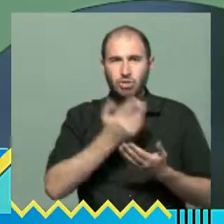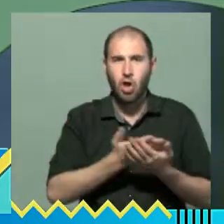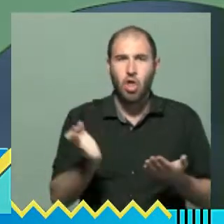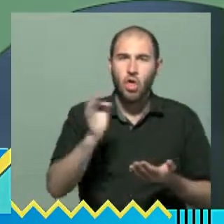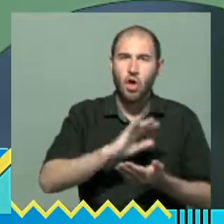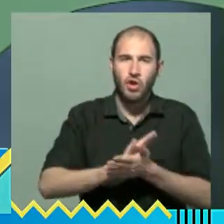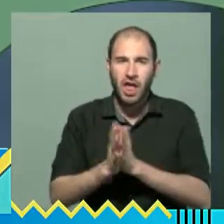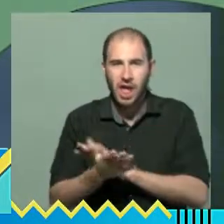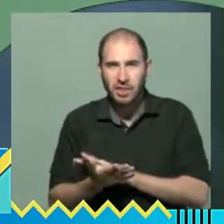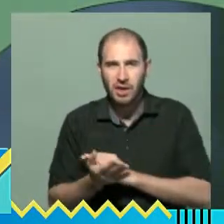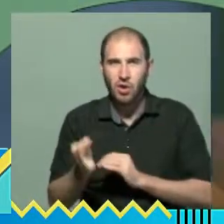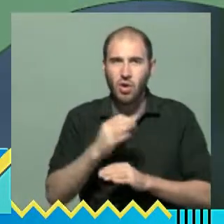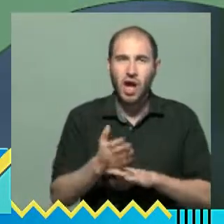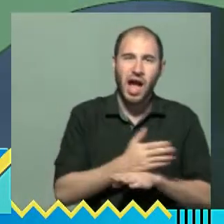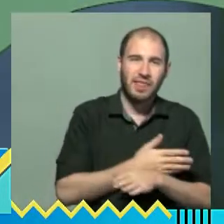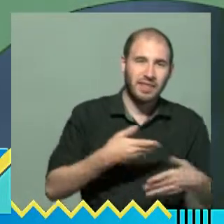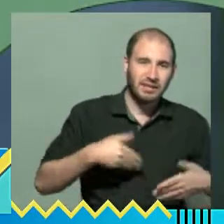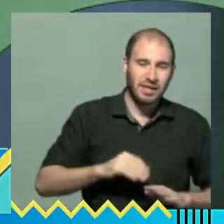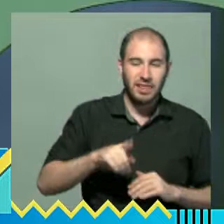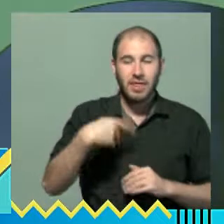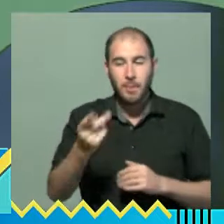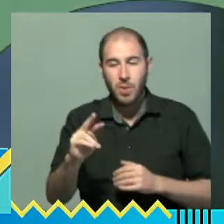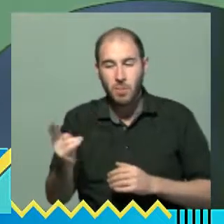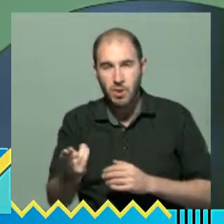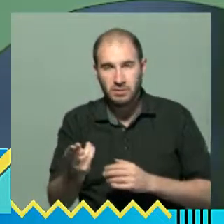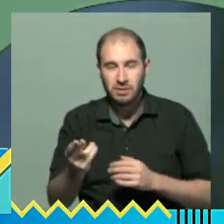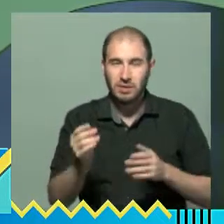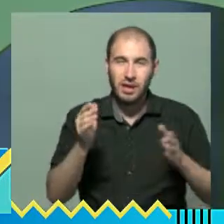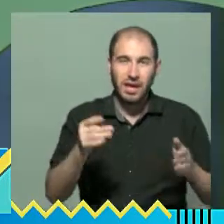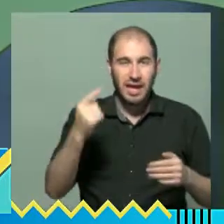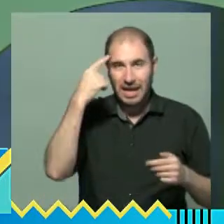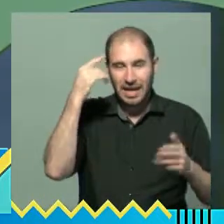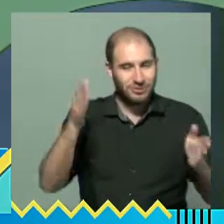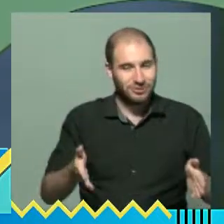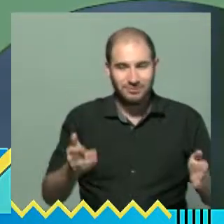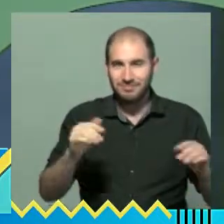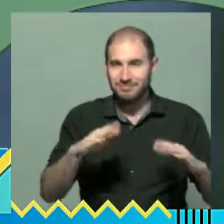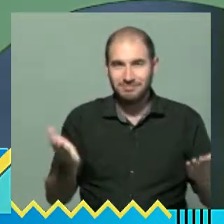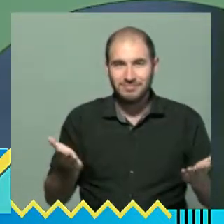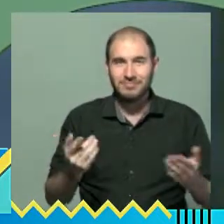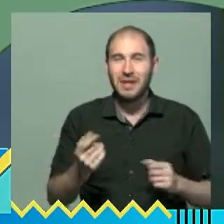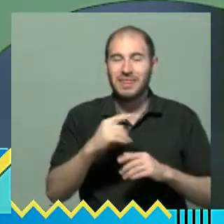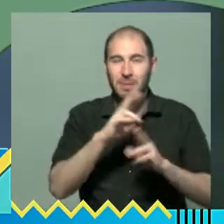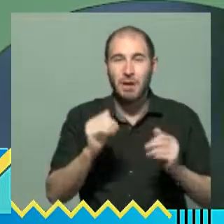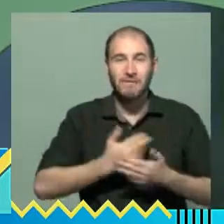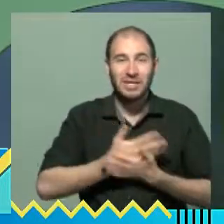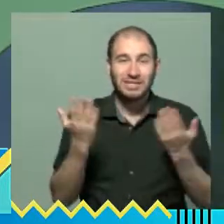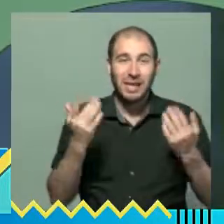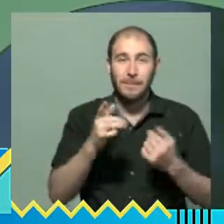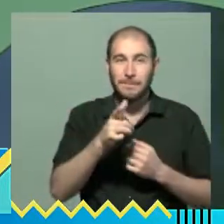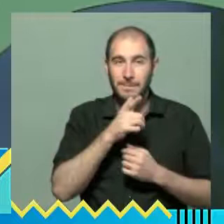la nada, o en el antes de nacer y el después de morir. Nos queda fuera de la racionalidad. Pensar en la felicidad nos